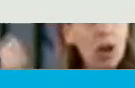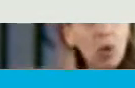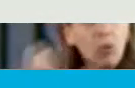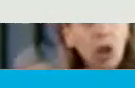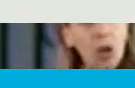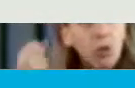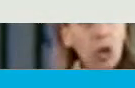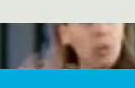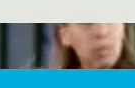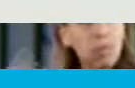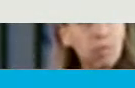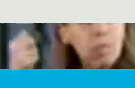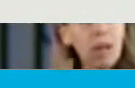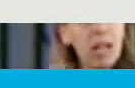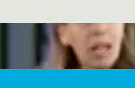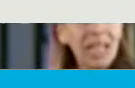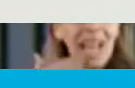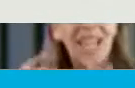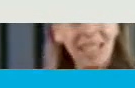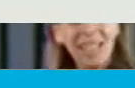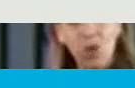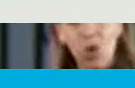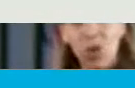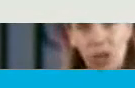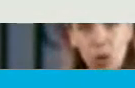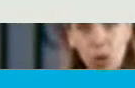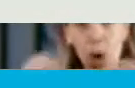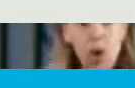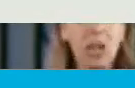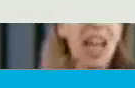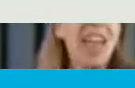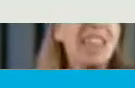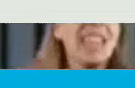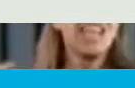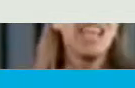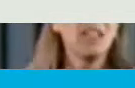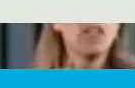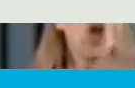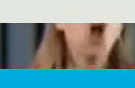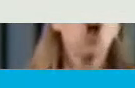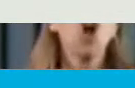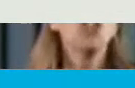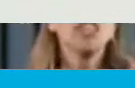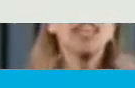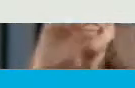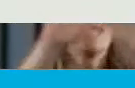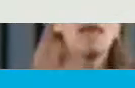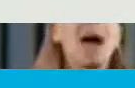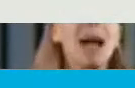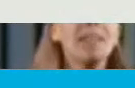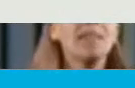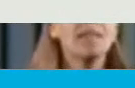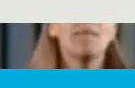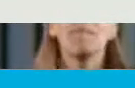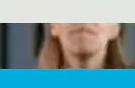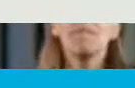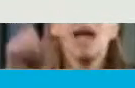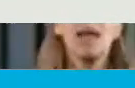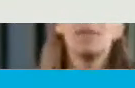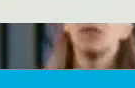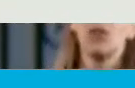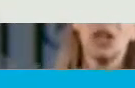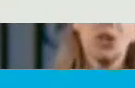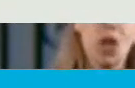corriente y parieron esta patria y este continente de paz, de grandeza y de prosperidad para todos y